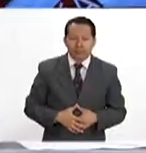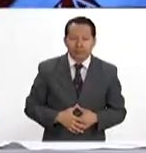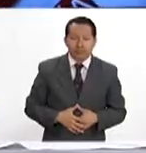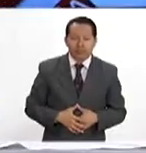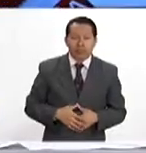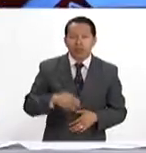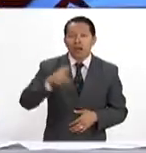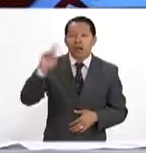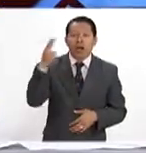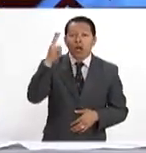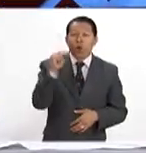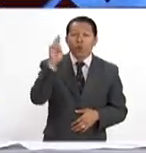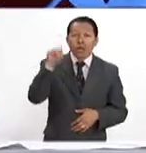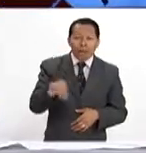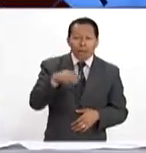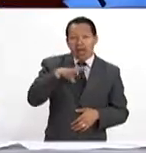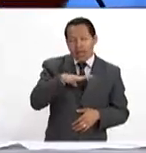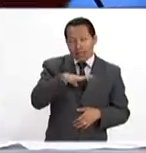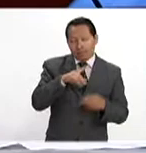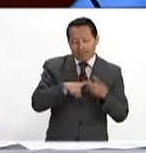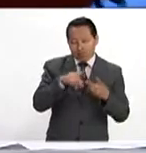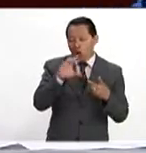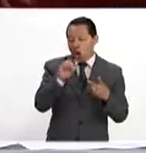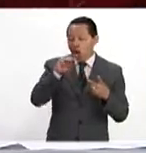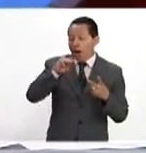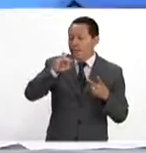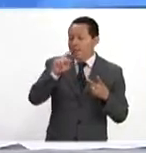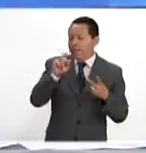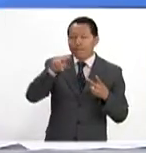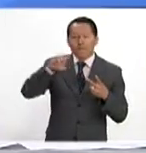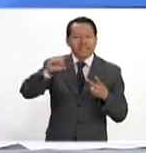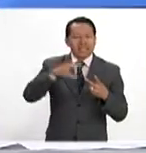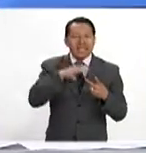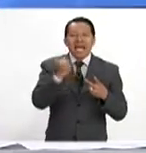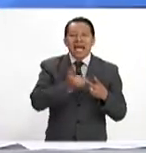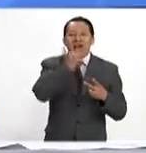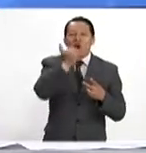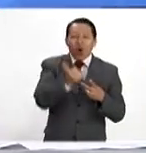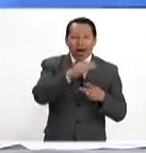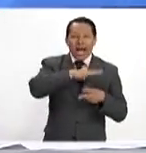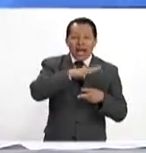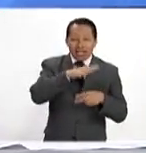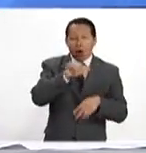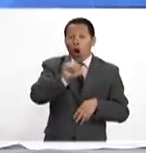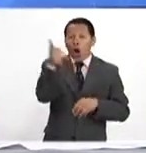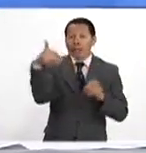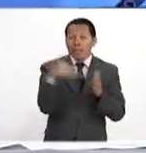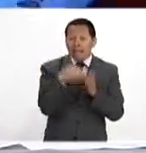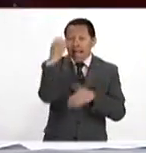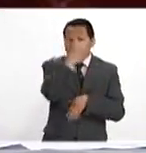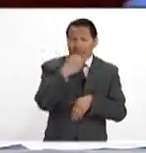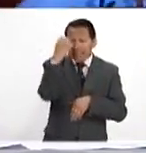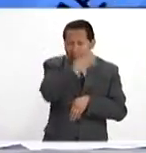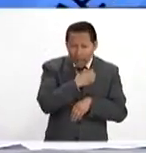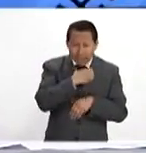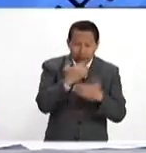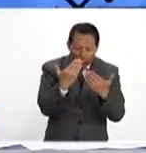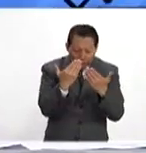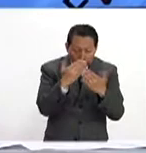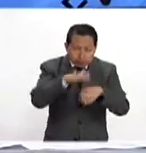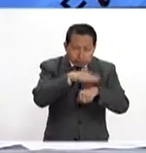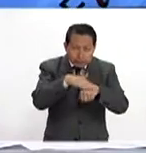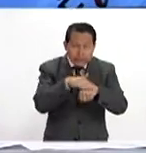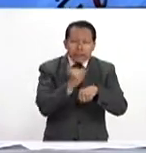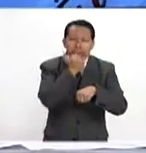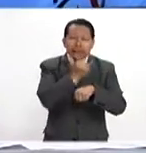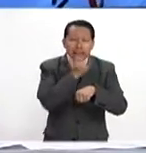Después de que la UNAM y la Comipems aceptaran que hubo un error en los resultados de más de 11,000 exámenes para ingresar al bachillerato, esta es la voz